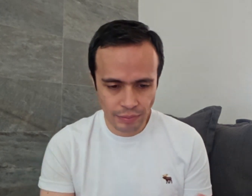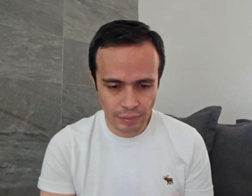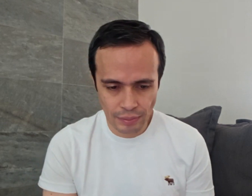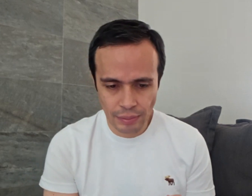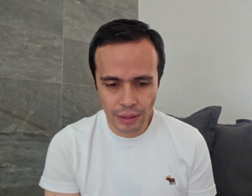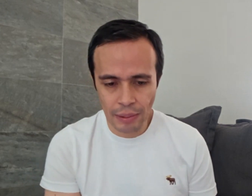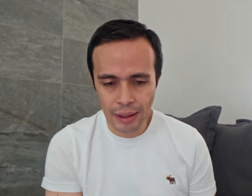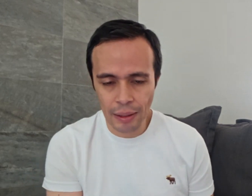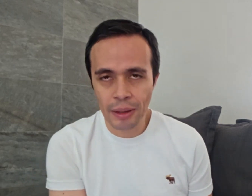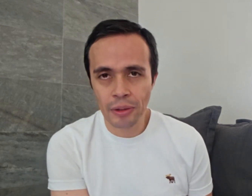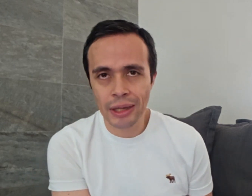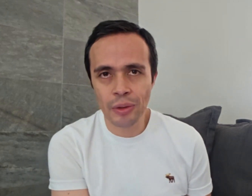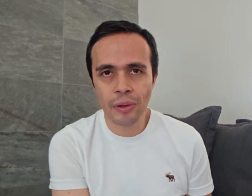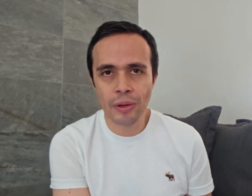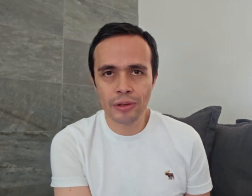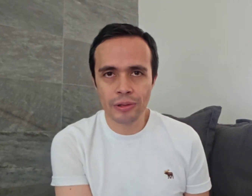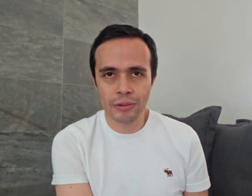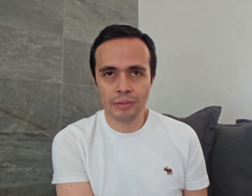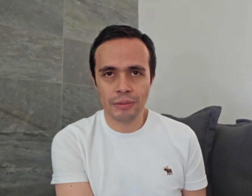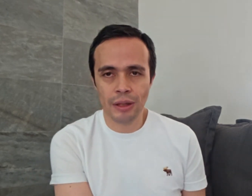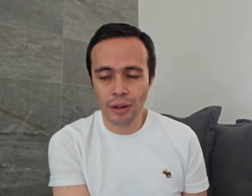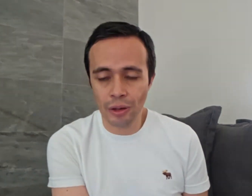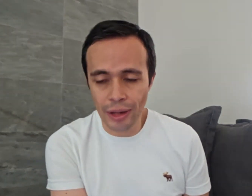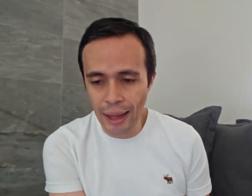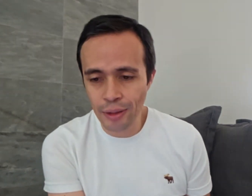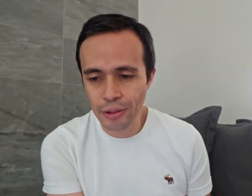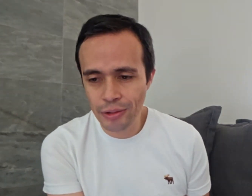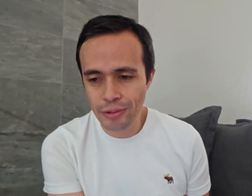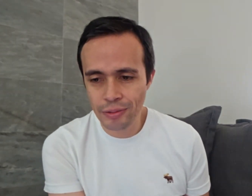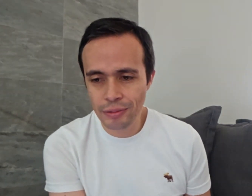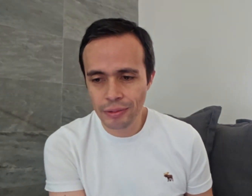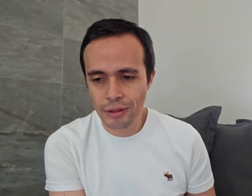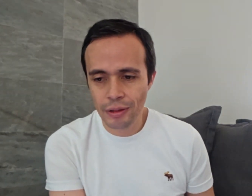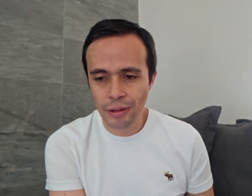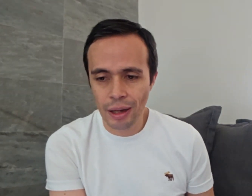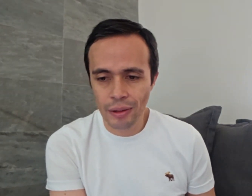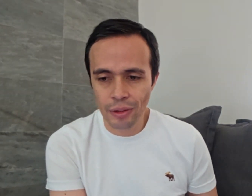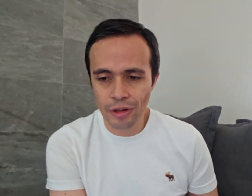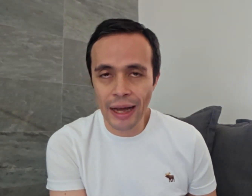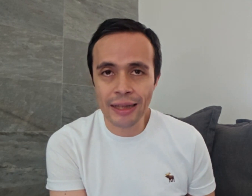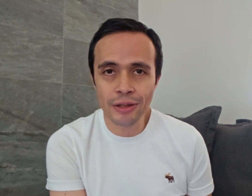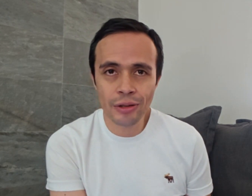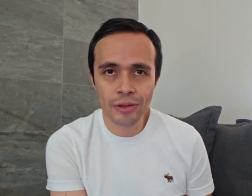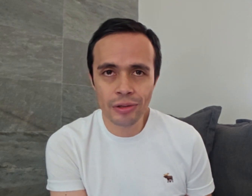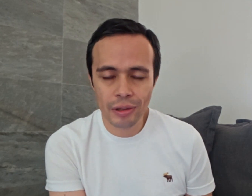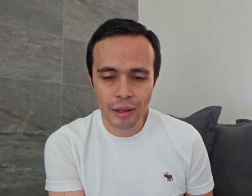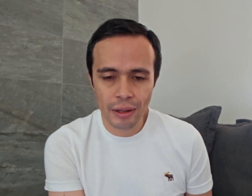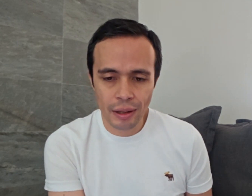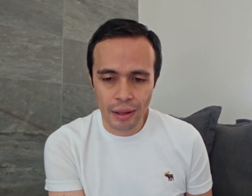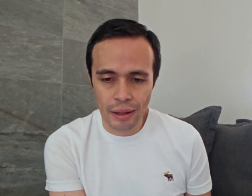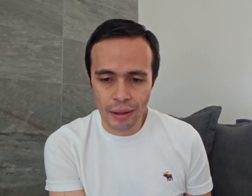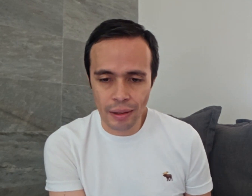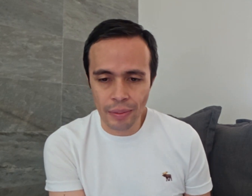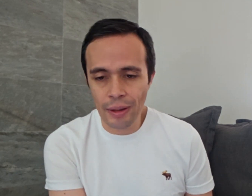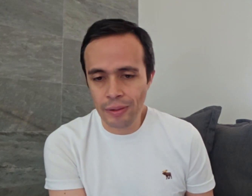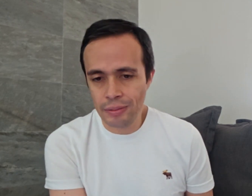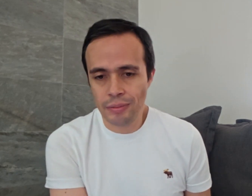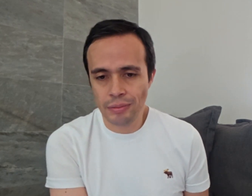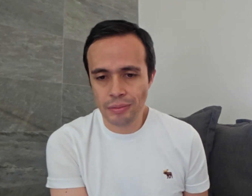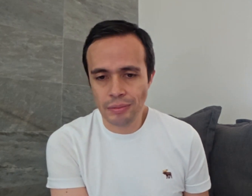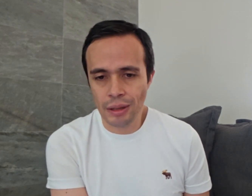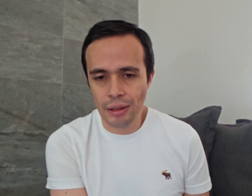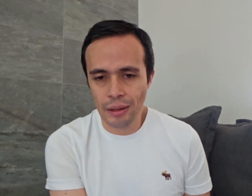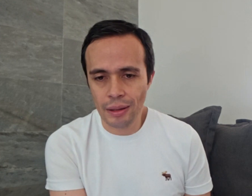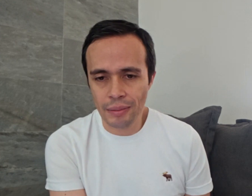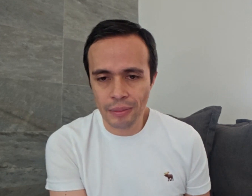simulación, medicamentos caducos, clonados, unos falsos, bueno,